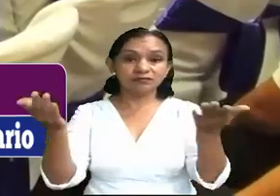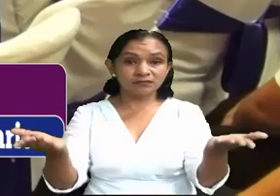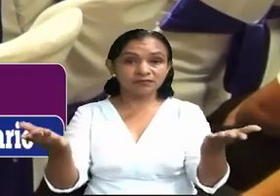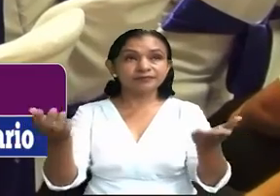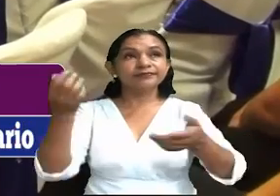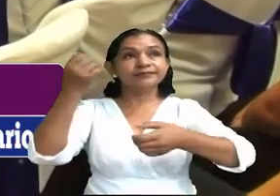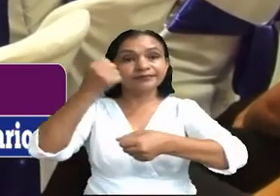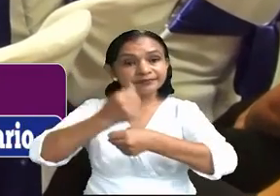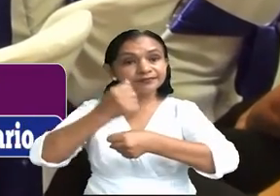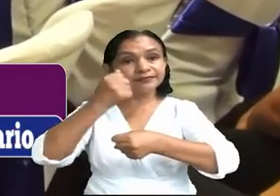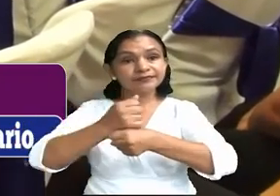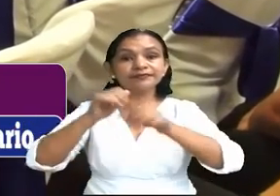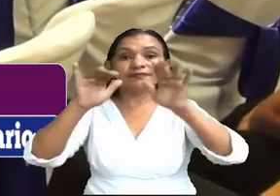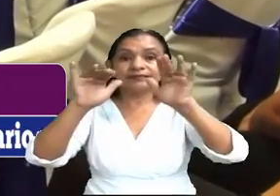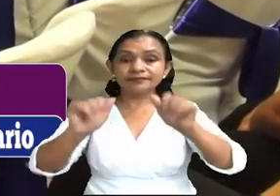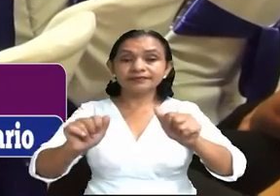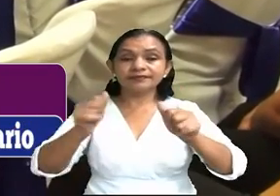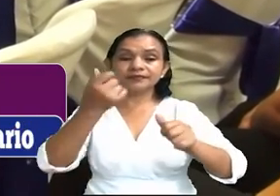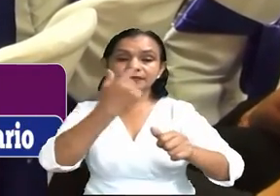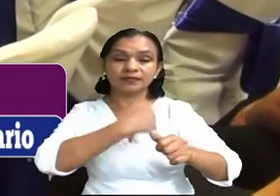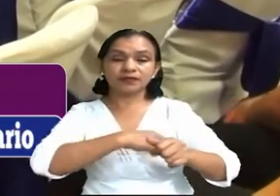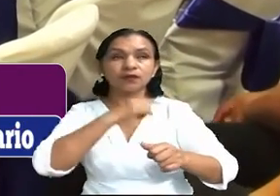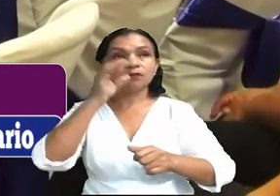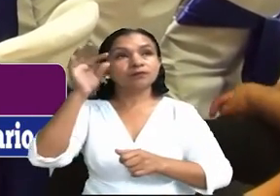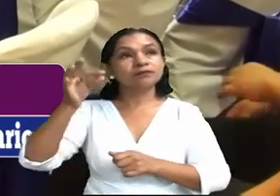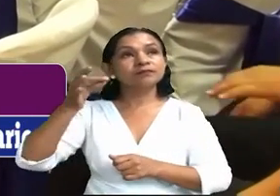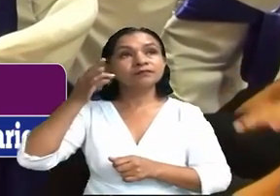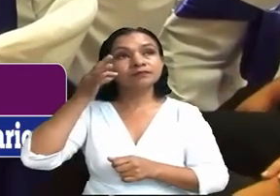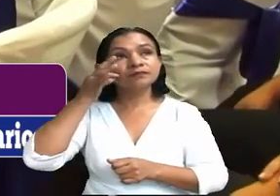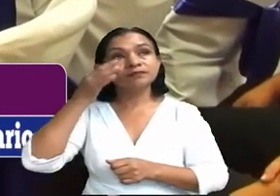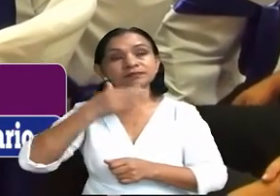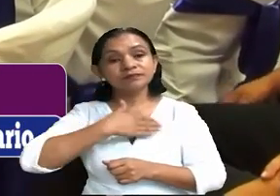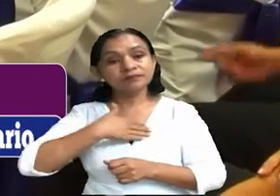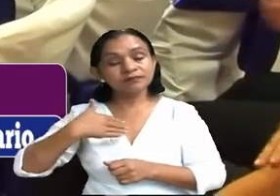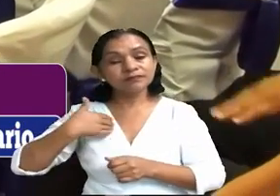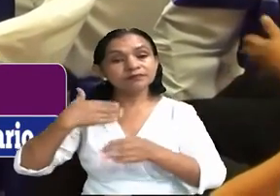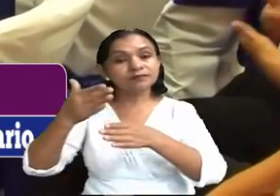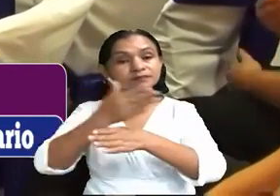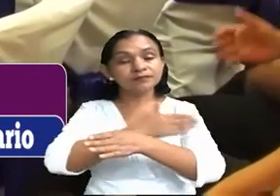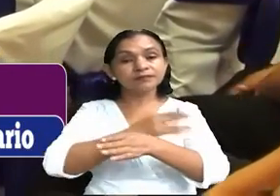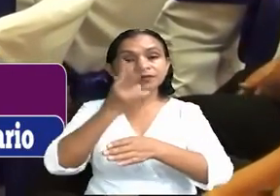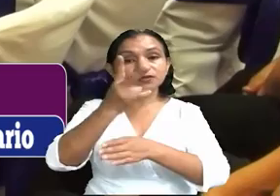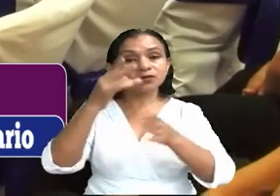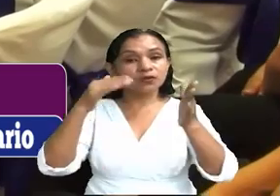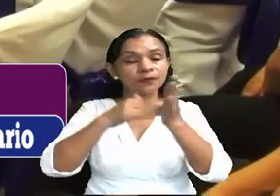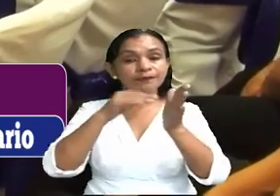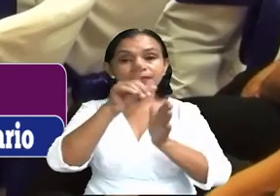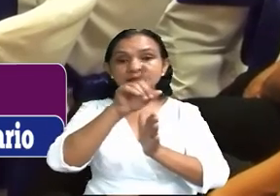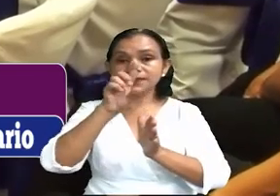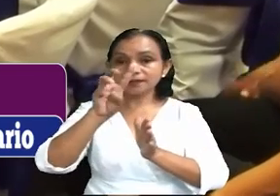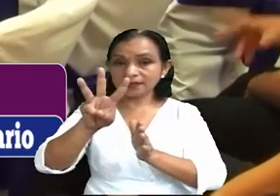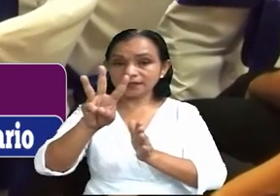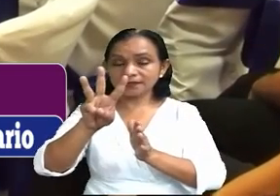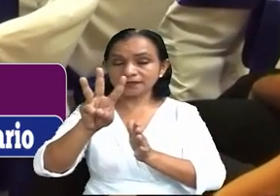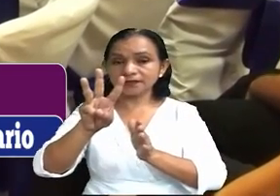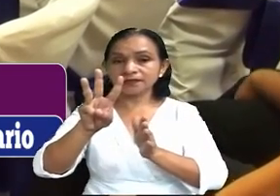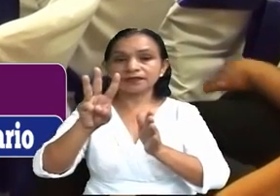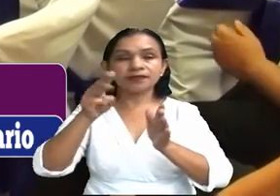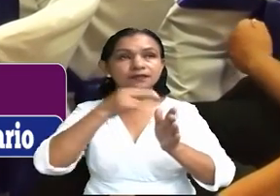está trabajando ya mejor desde las escuelas normales, donde desde el año 2013 se